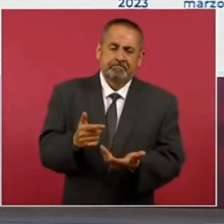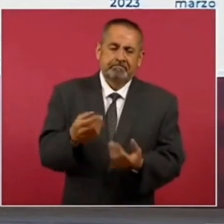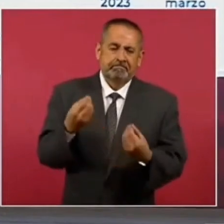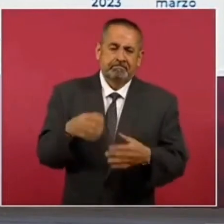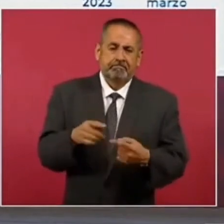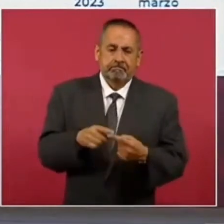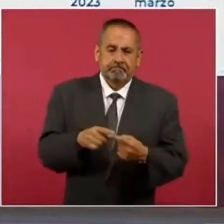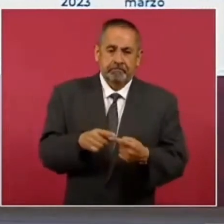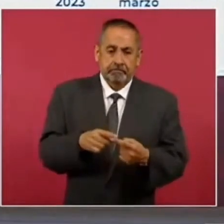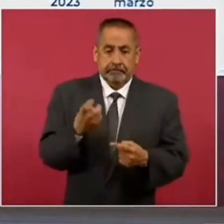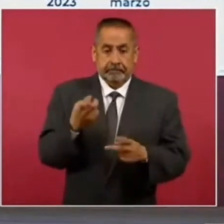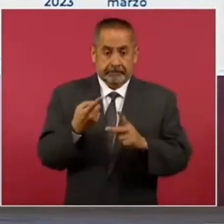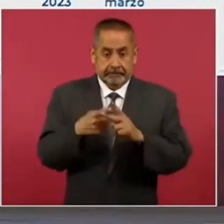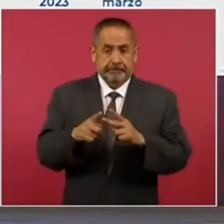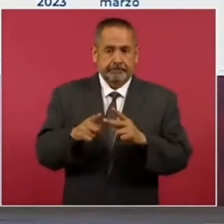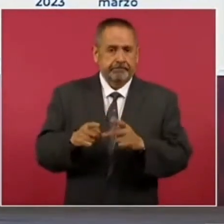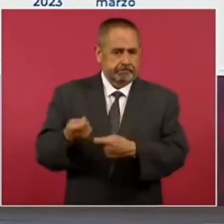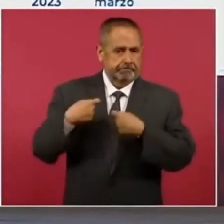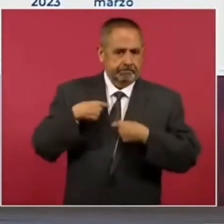Y aquí entramos.